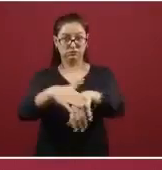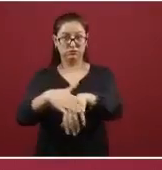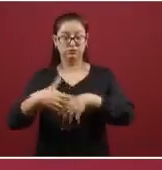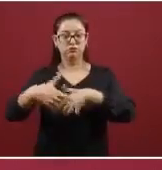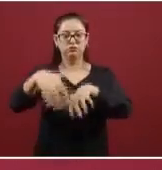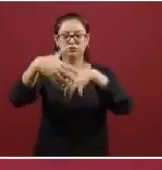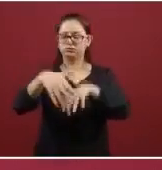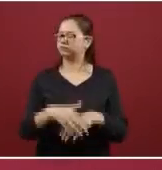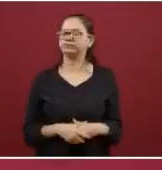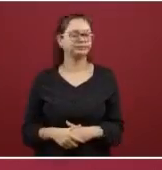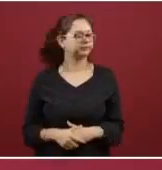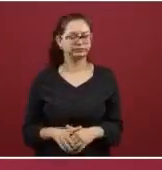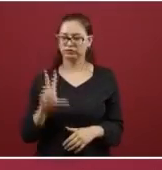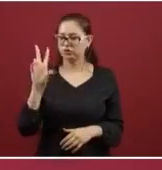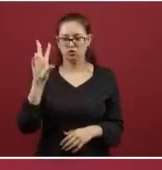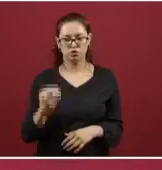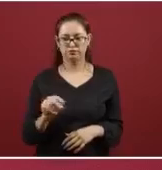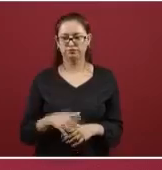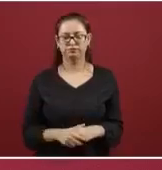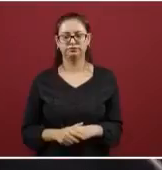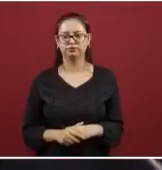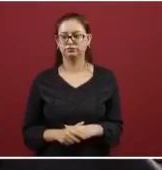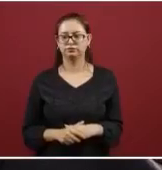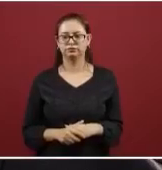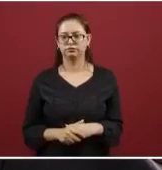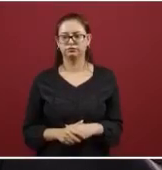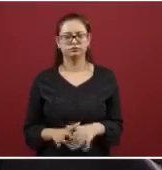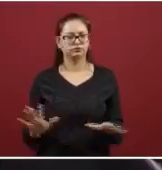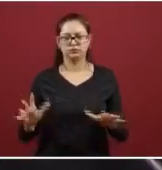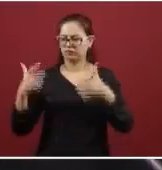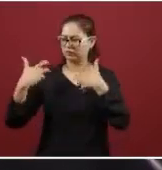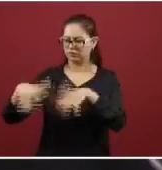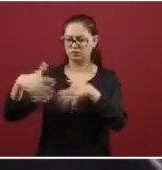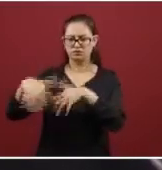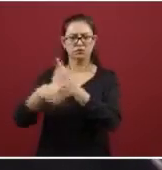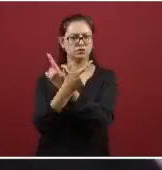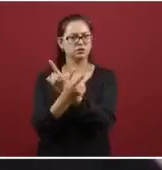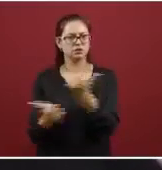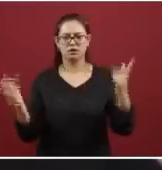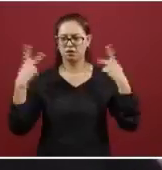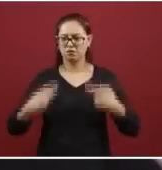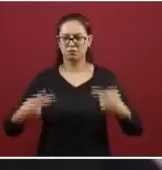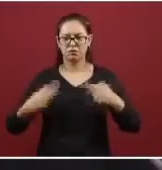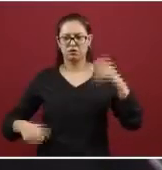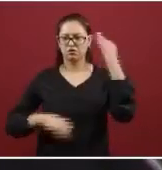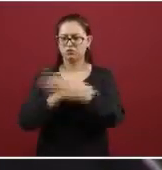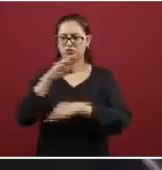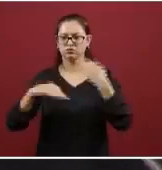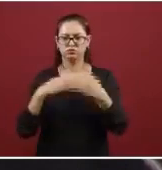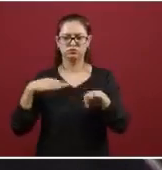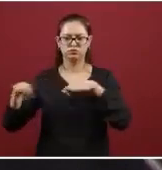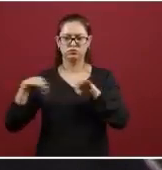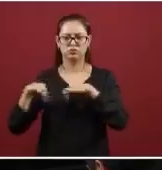en esta ocasión es una manifestación libre, de todos los